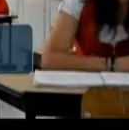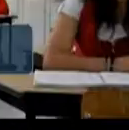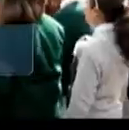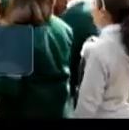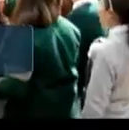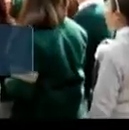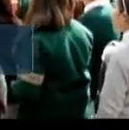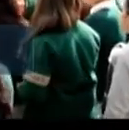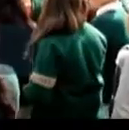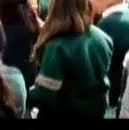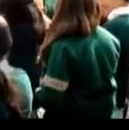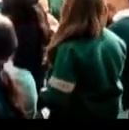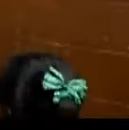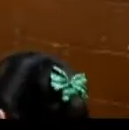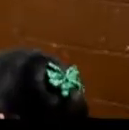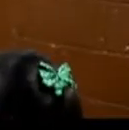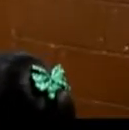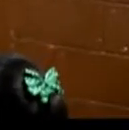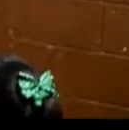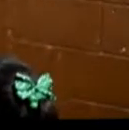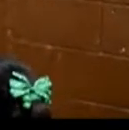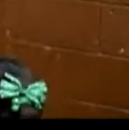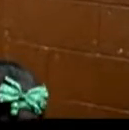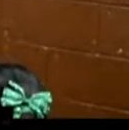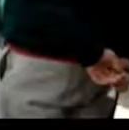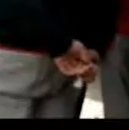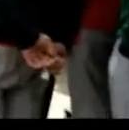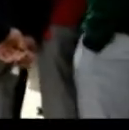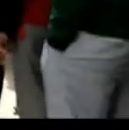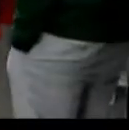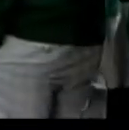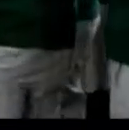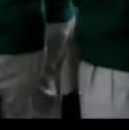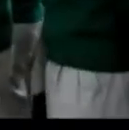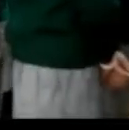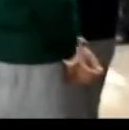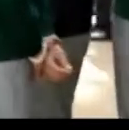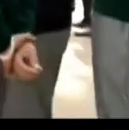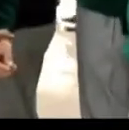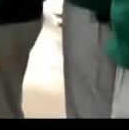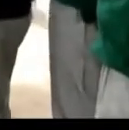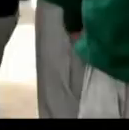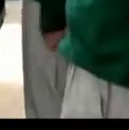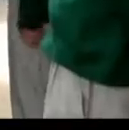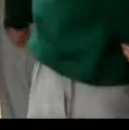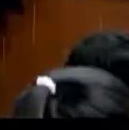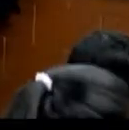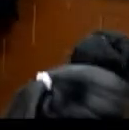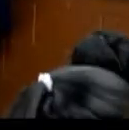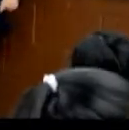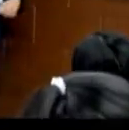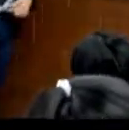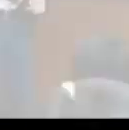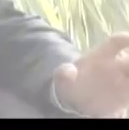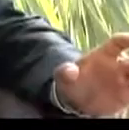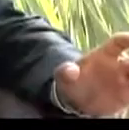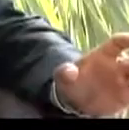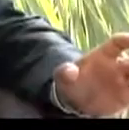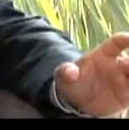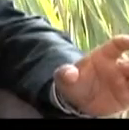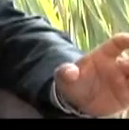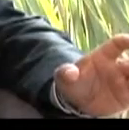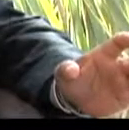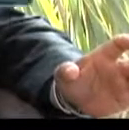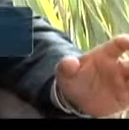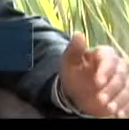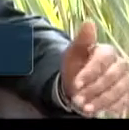León, indicó que en el caso de las entidades del norte se busca que los próximos profesores dominen el inglés. En algunos